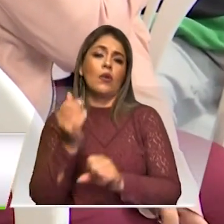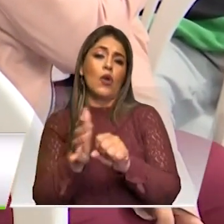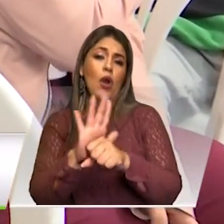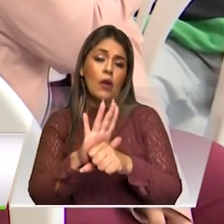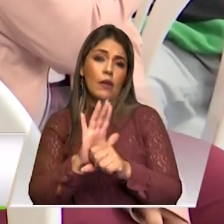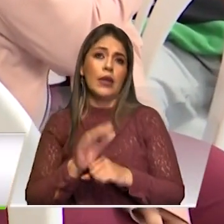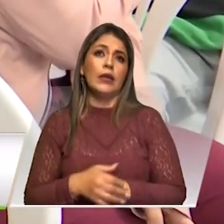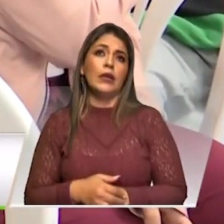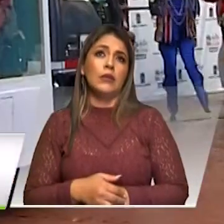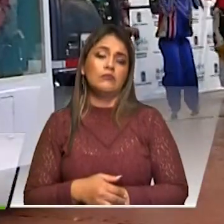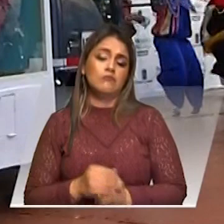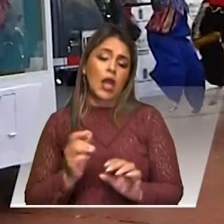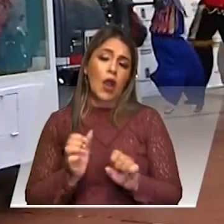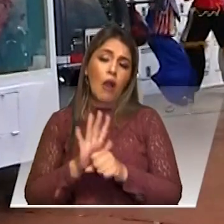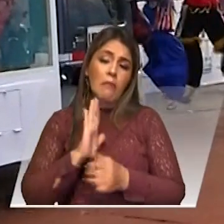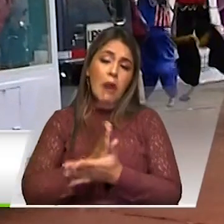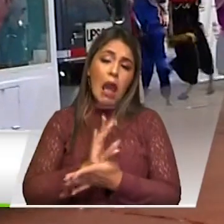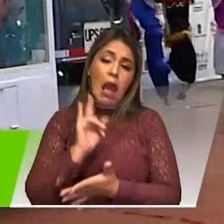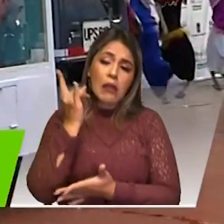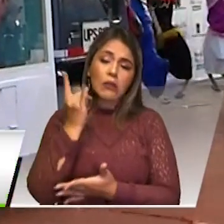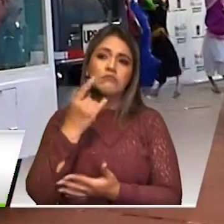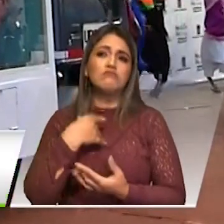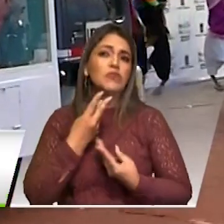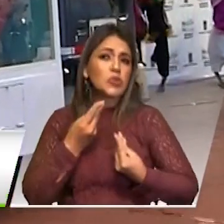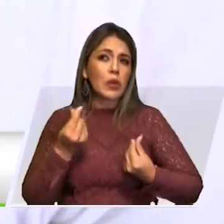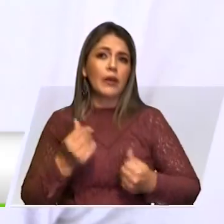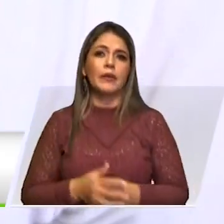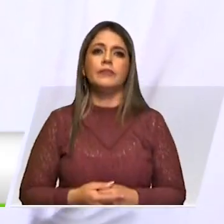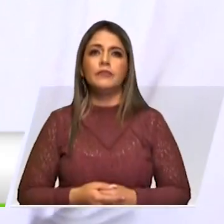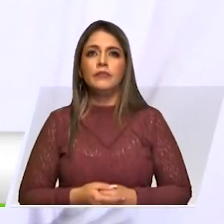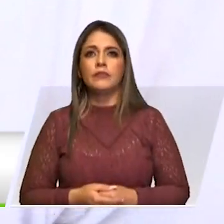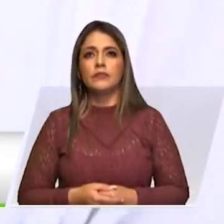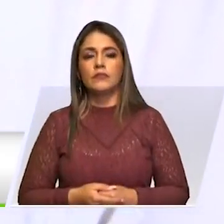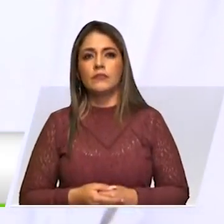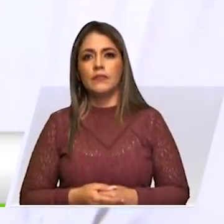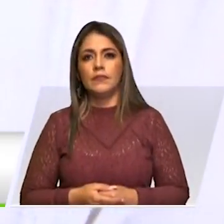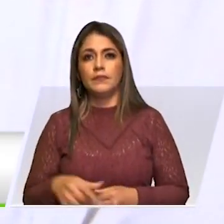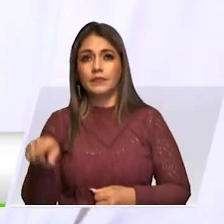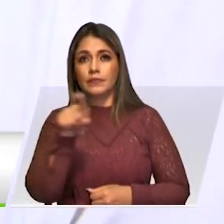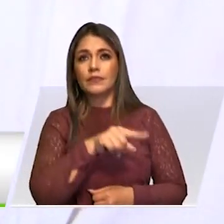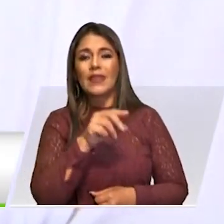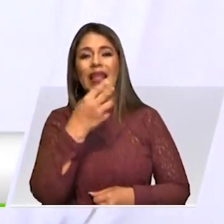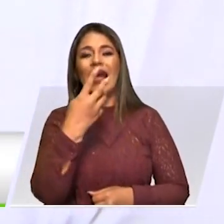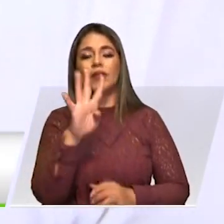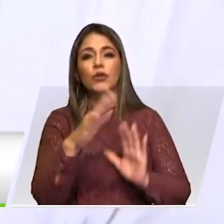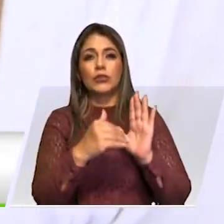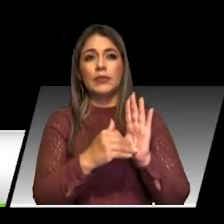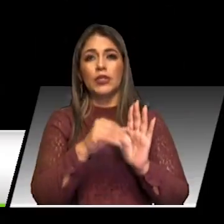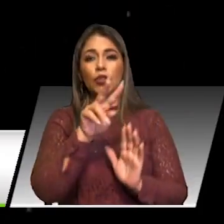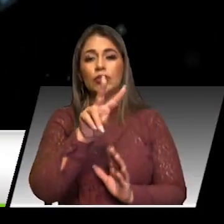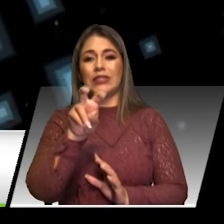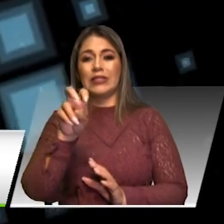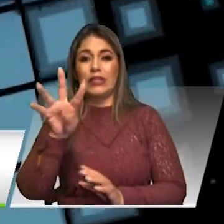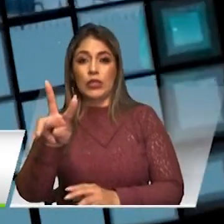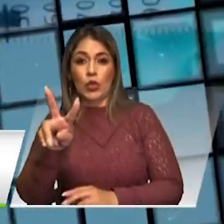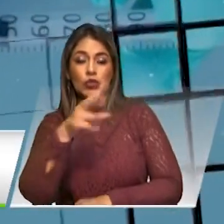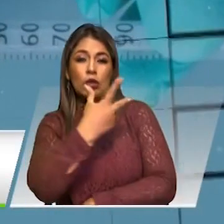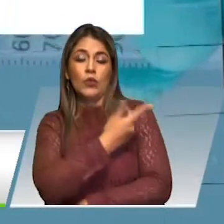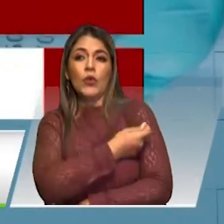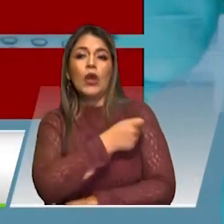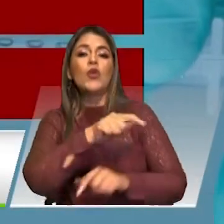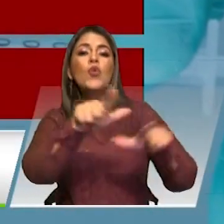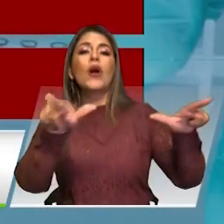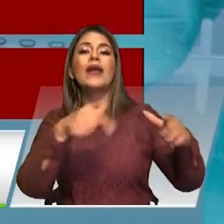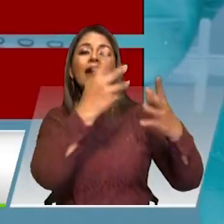nombre tan duro con la estrategia de vacunación este mural se han aplicado 14 mil 272 dosis 13 mil